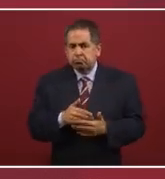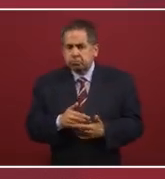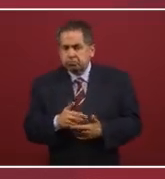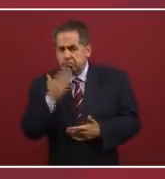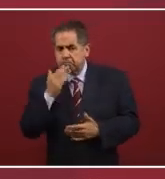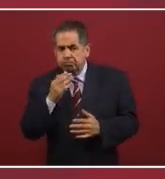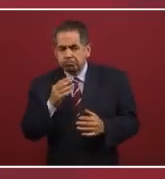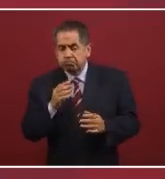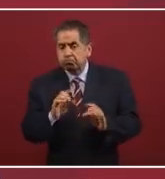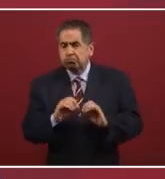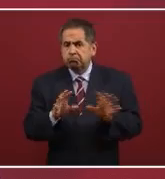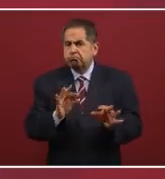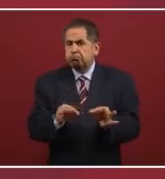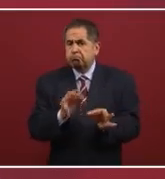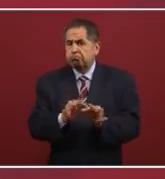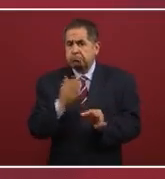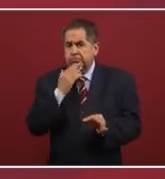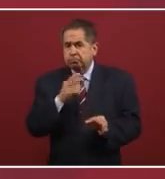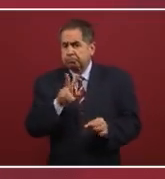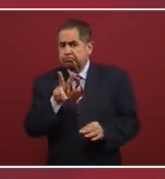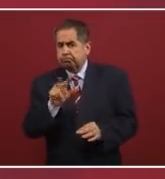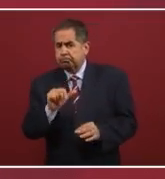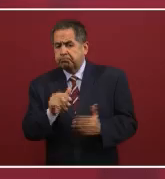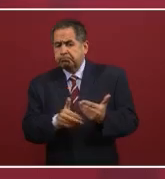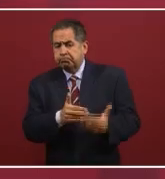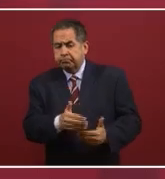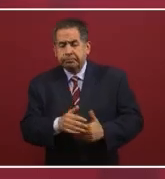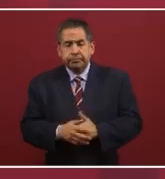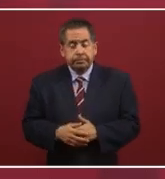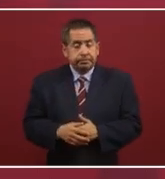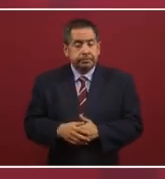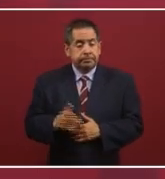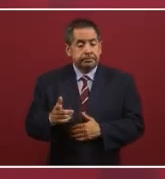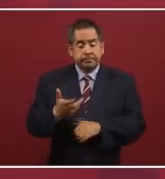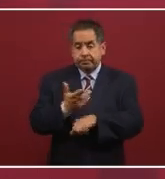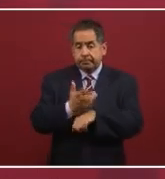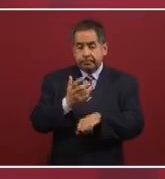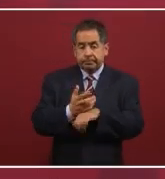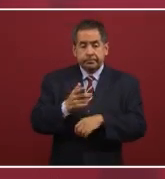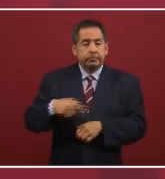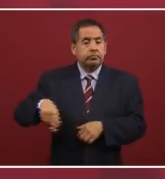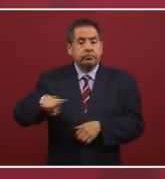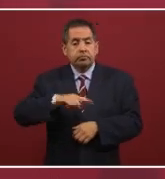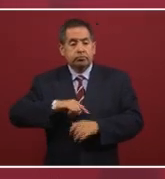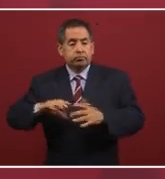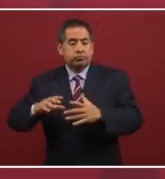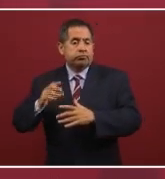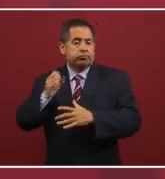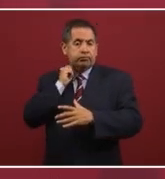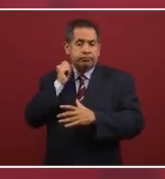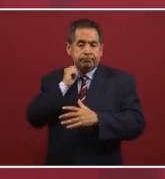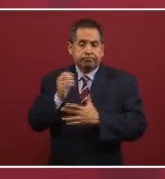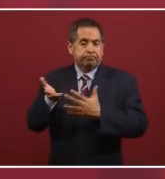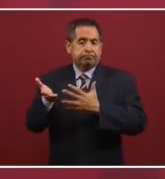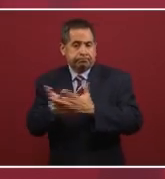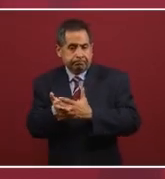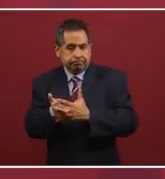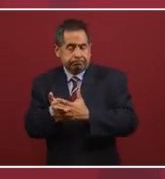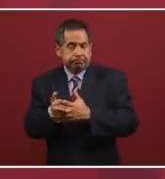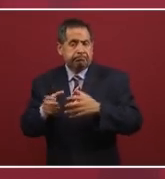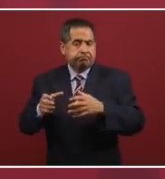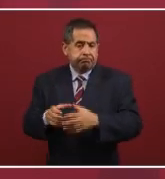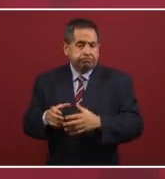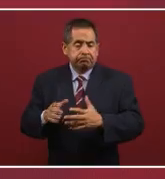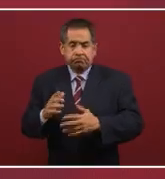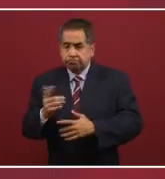atractiva. En Estados Unidos el legislativo entra en receso a fin de julio y el objetivo de ellos, y que todos esperamos que